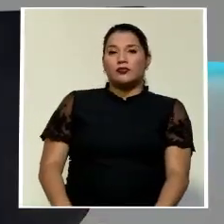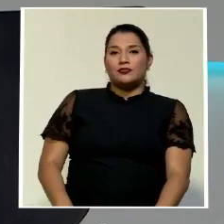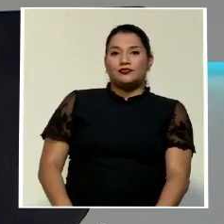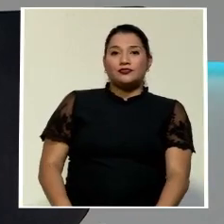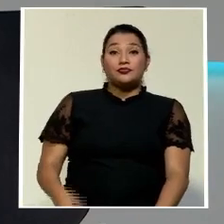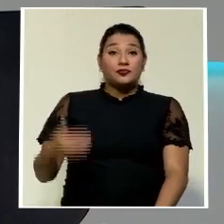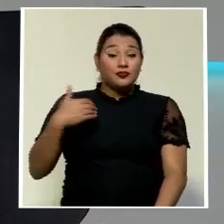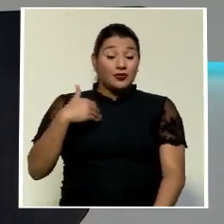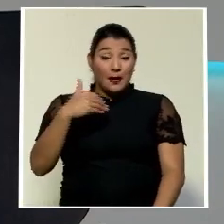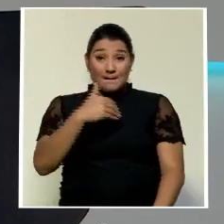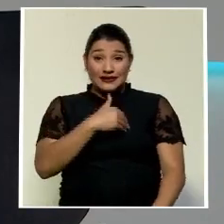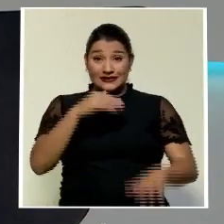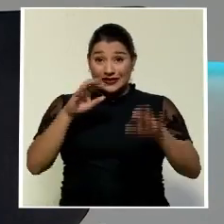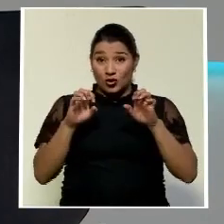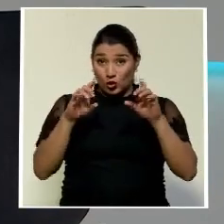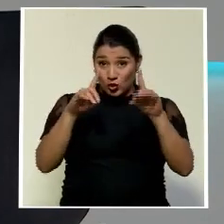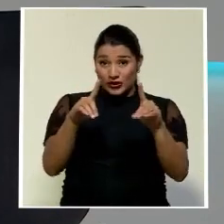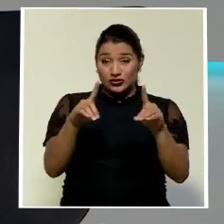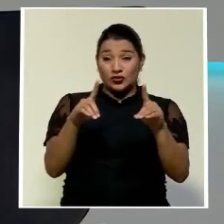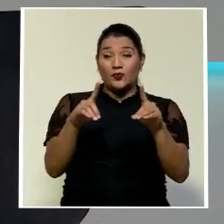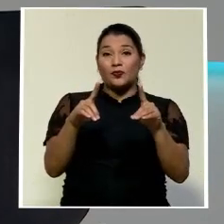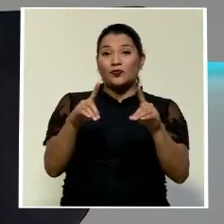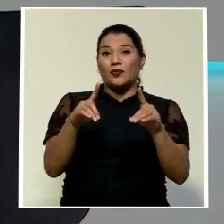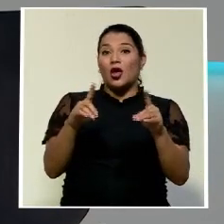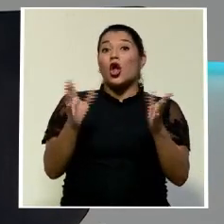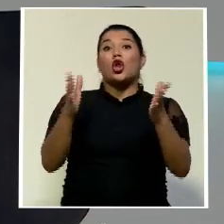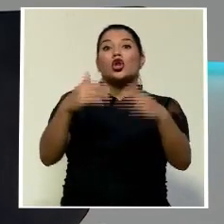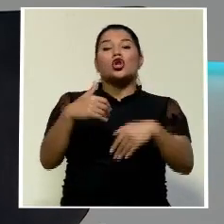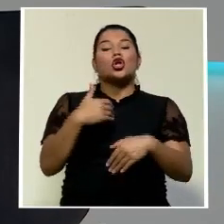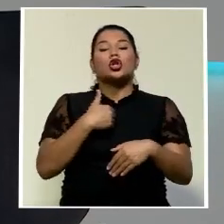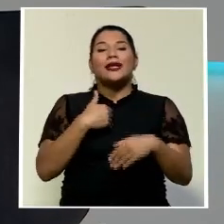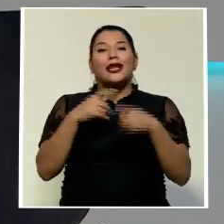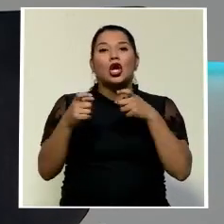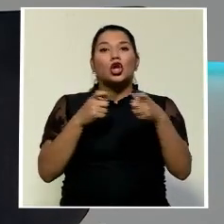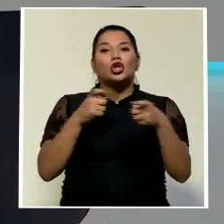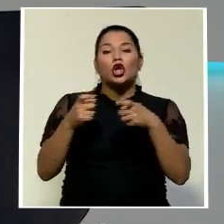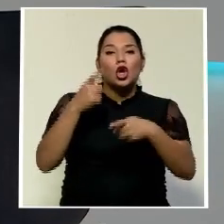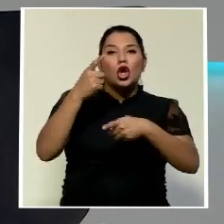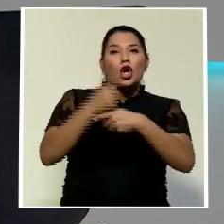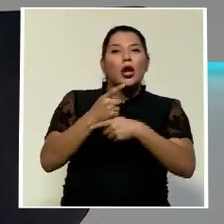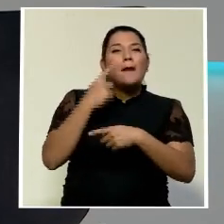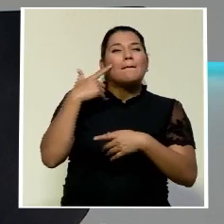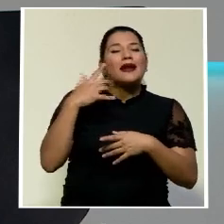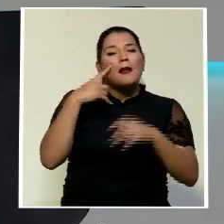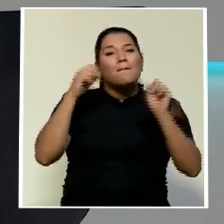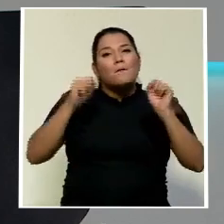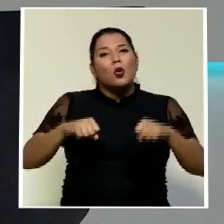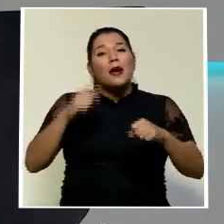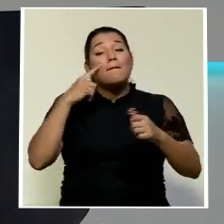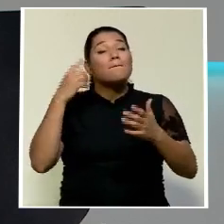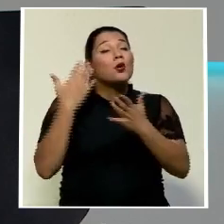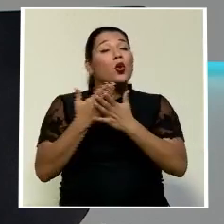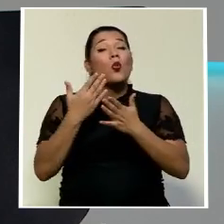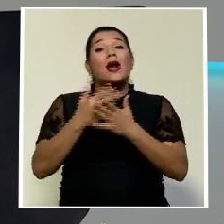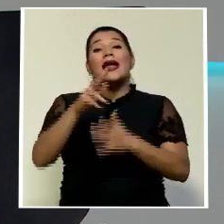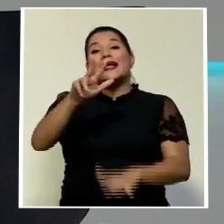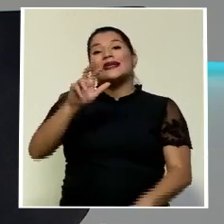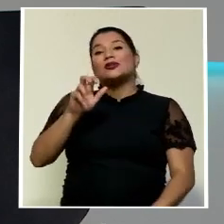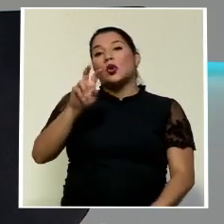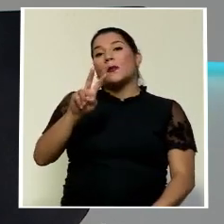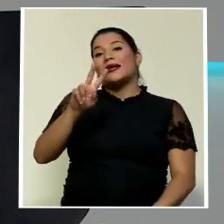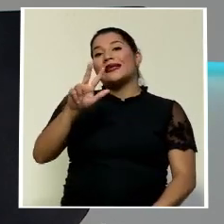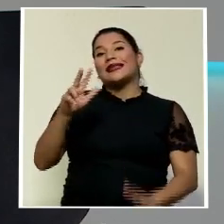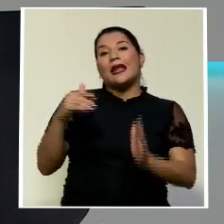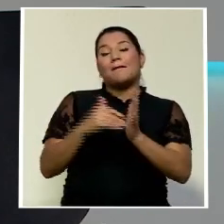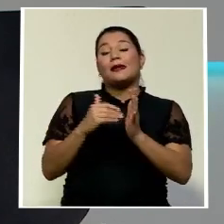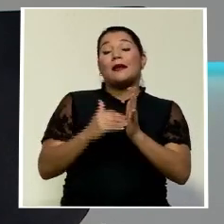Y el Ministerio de Educación carece de controles efectivos para aprobar los 323.000 millones de colones